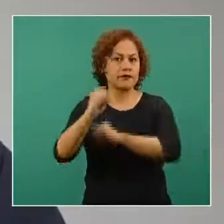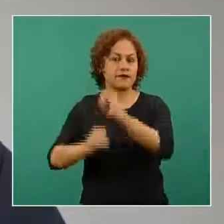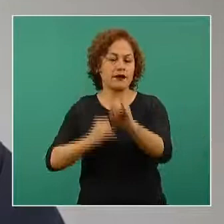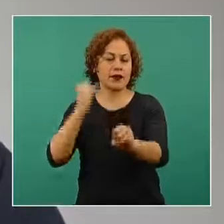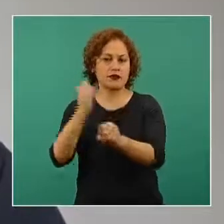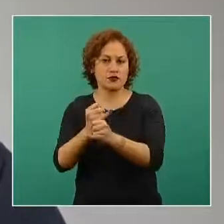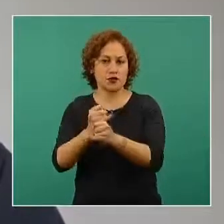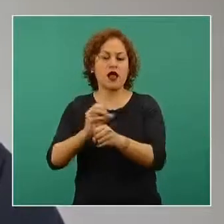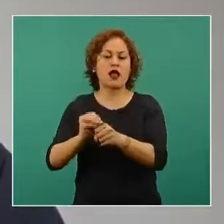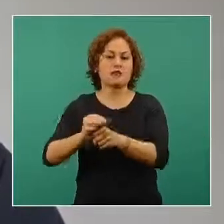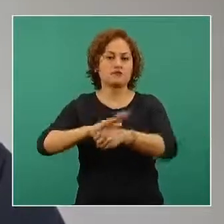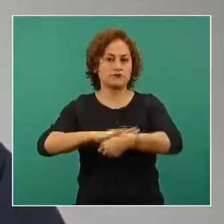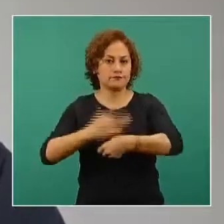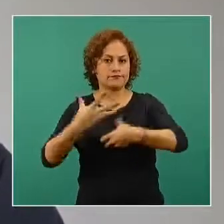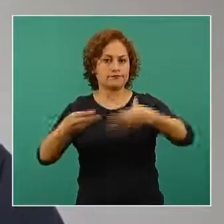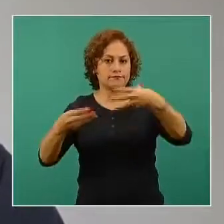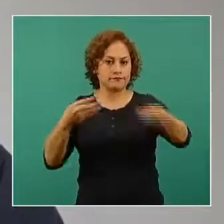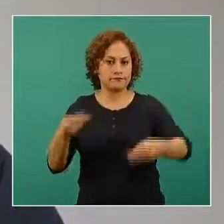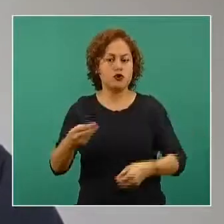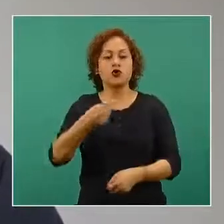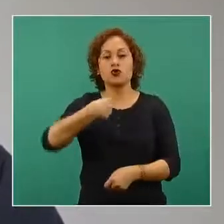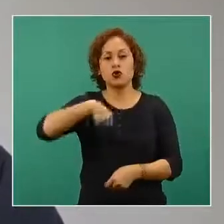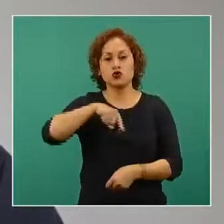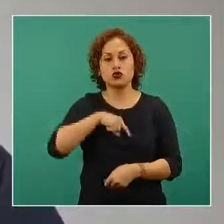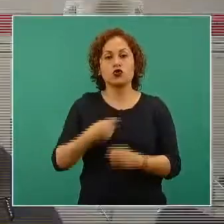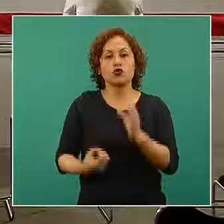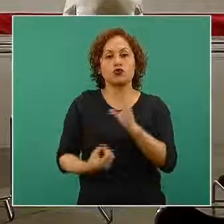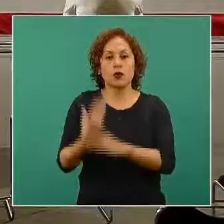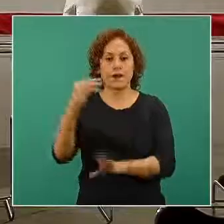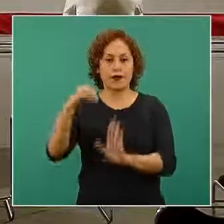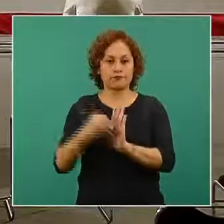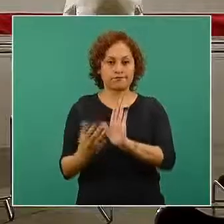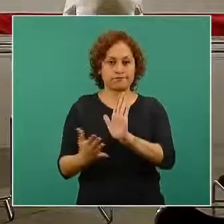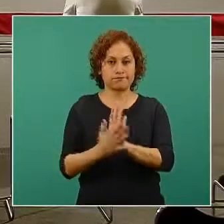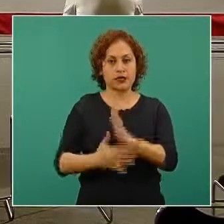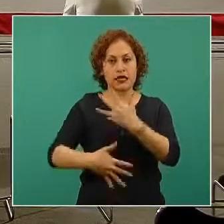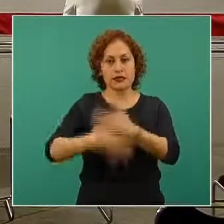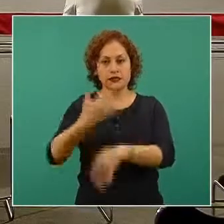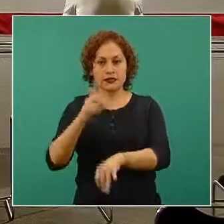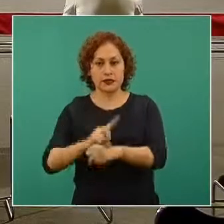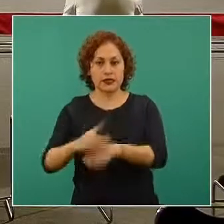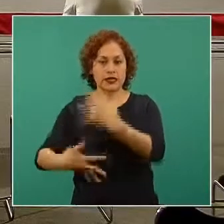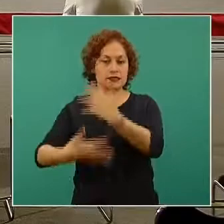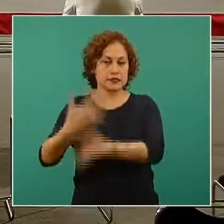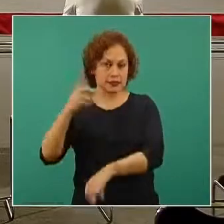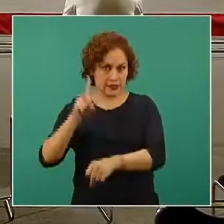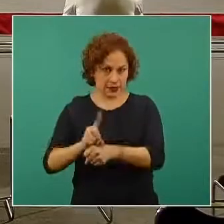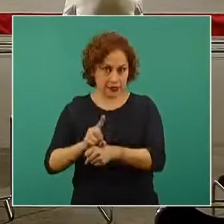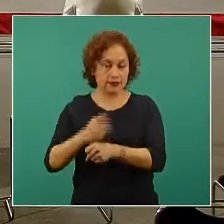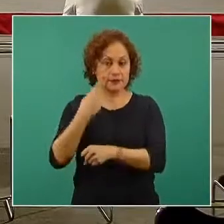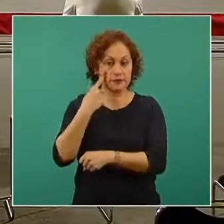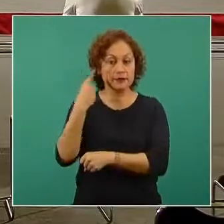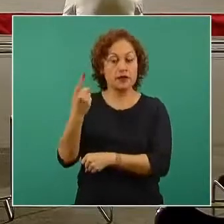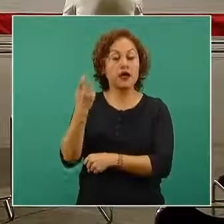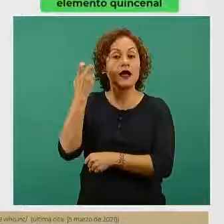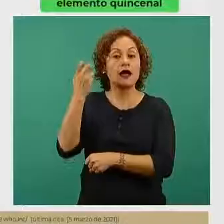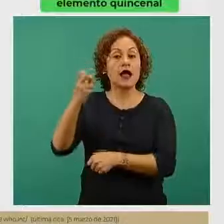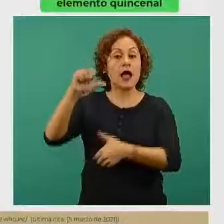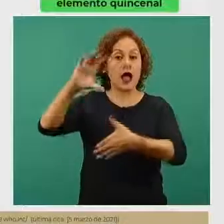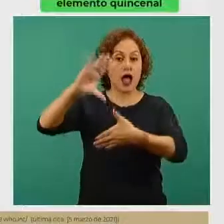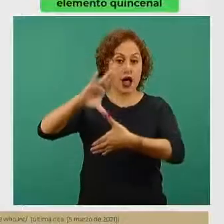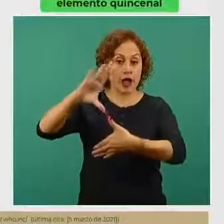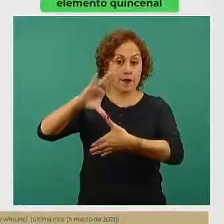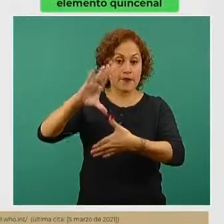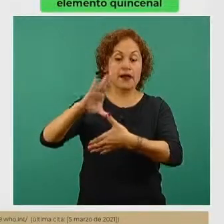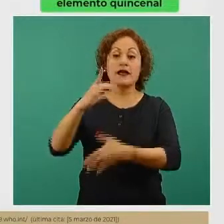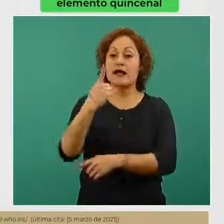actualizando prácticamente cada quincena. Aquí podemos ver claramente cómo las regiones de América en el color rojo